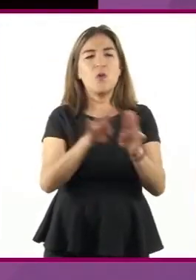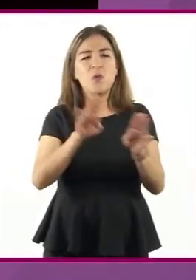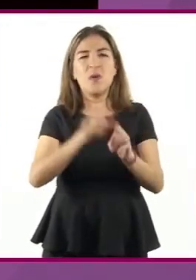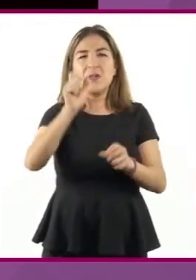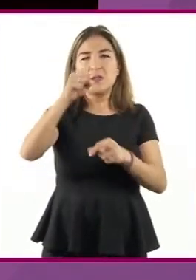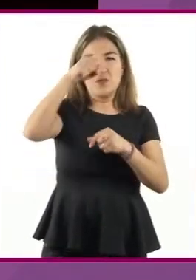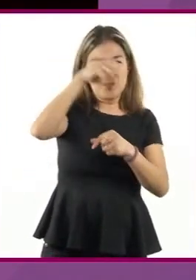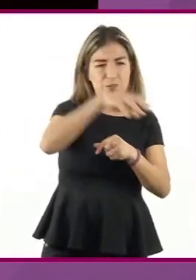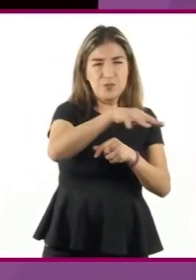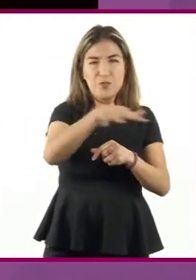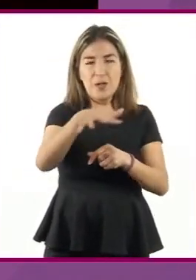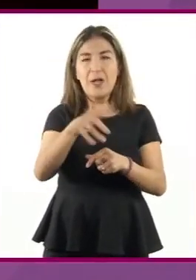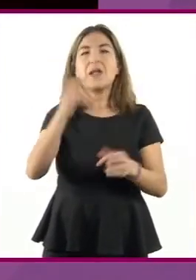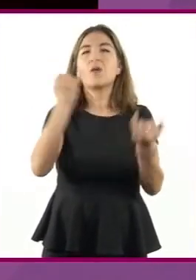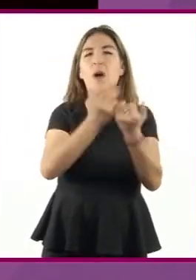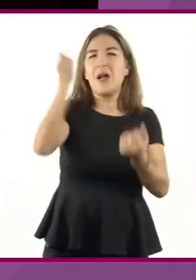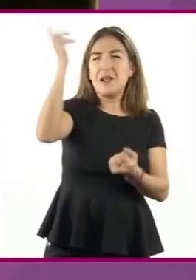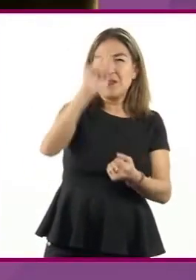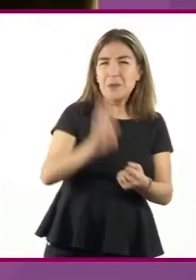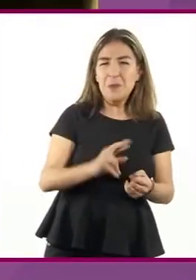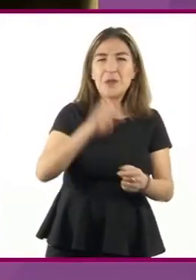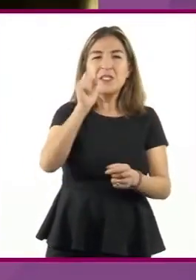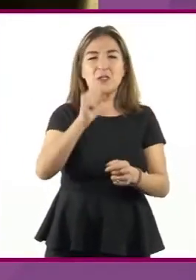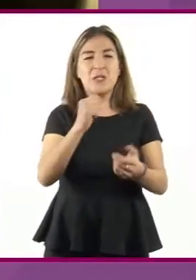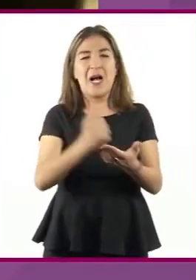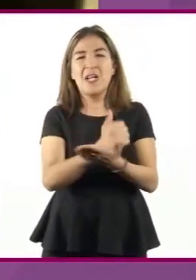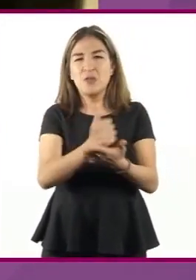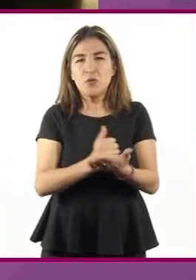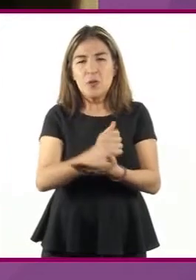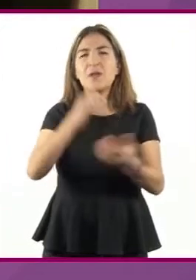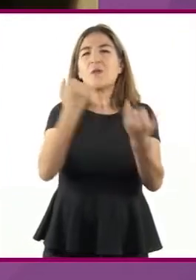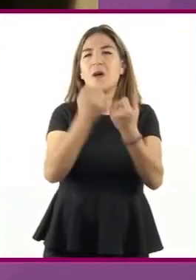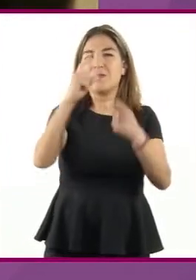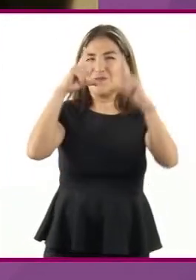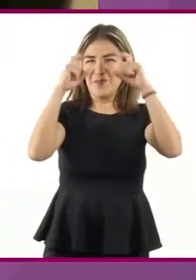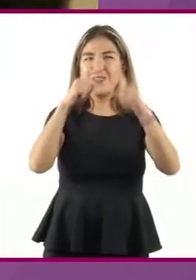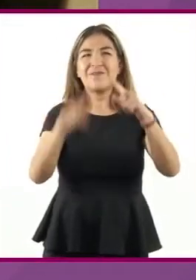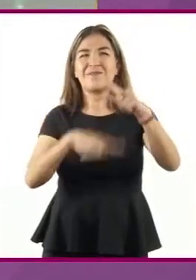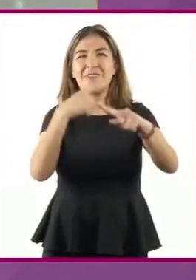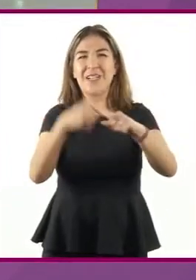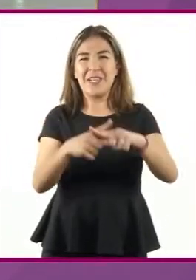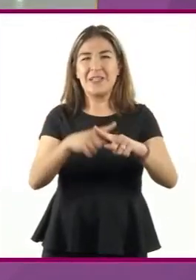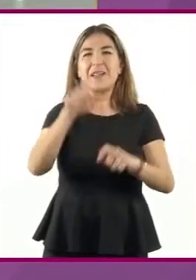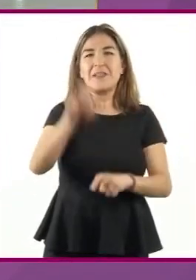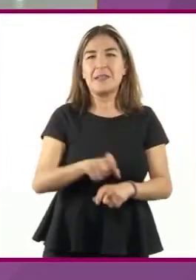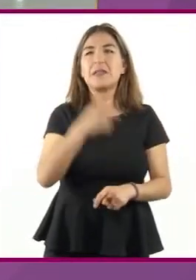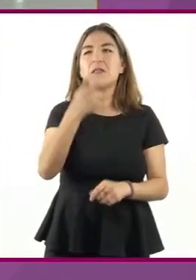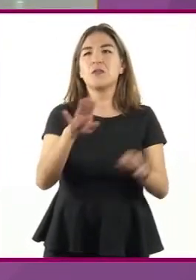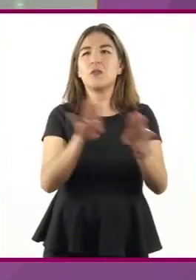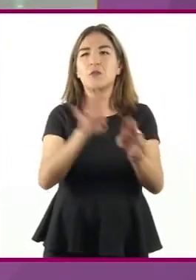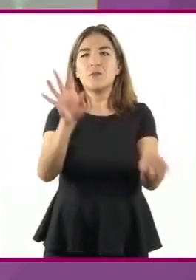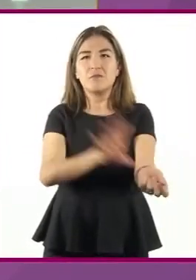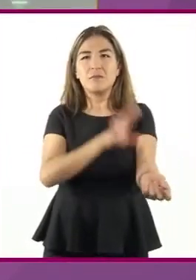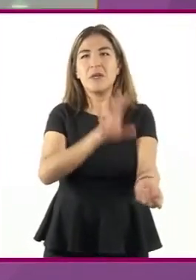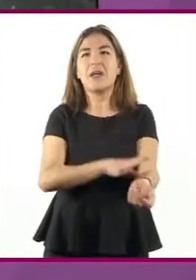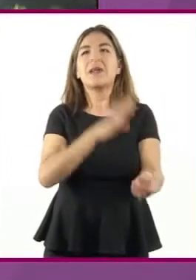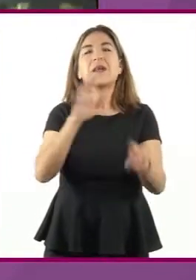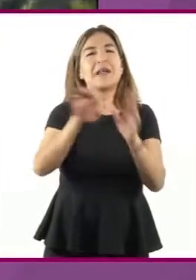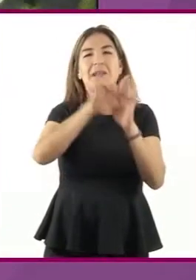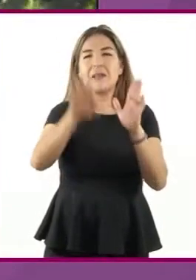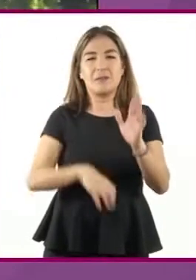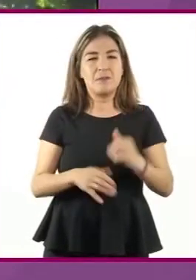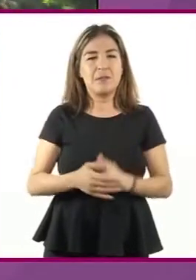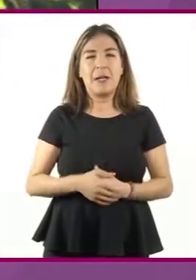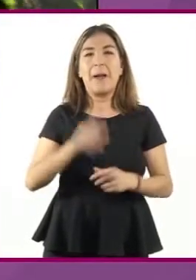radio, así como los rayos ultravioleta y rayos X, son manifestaciones de energía radiante. Por ejemplo,